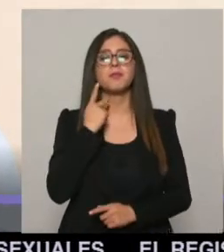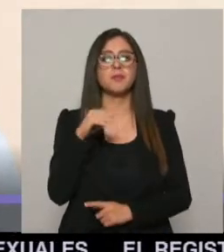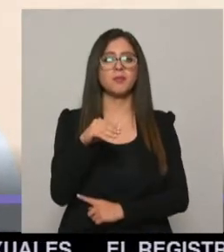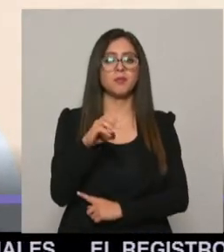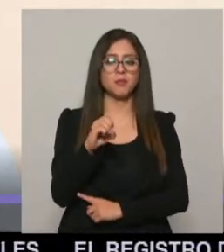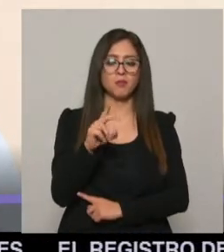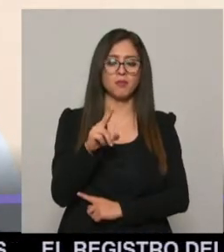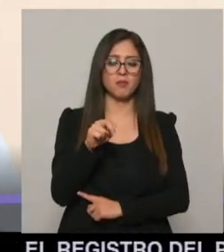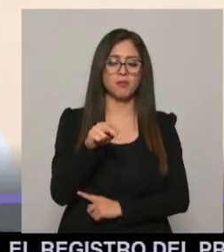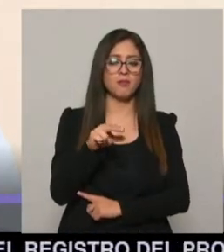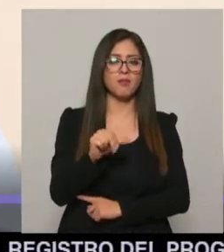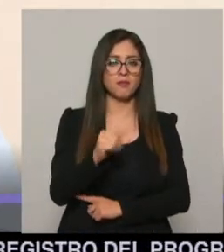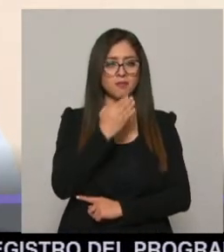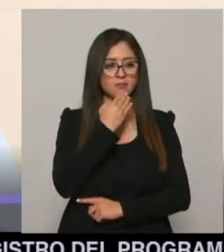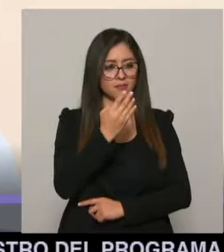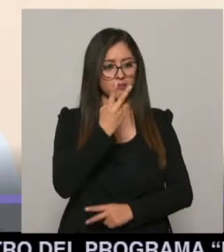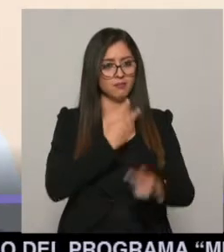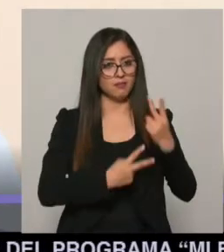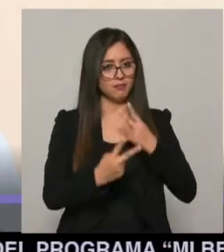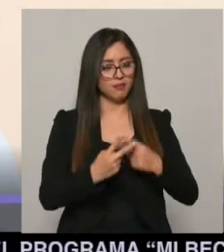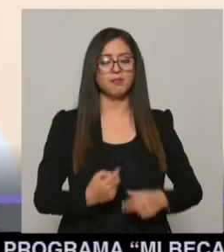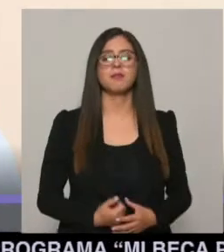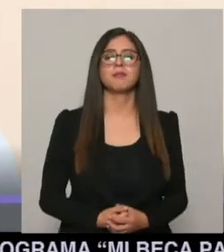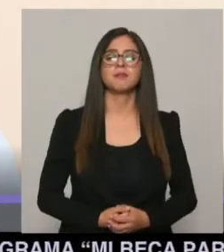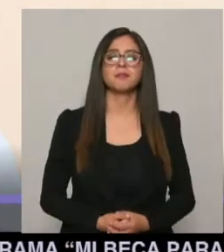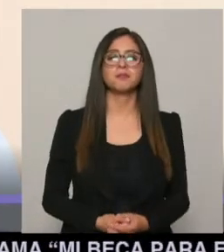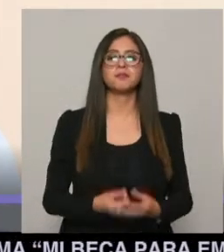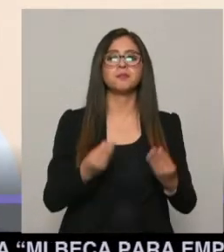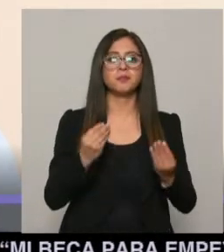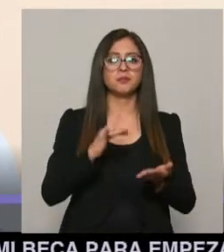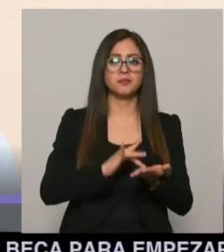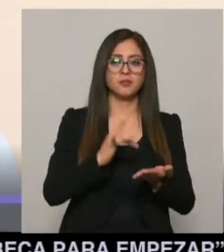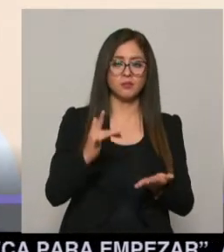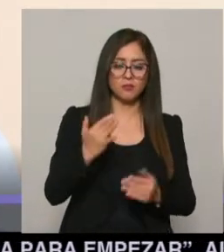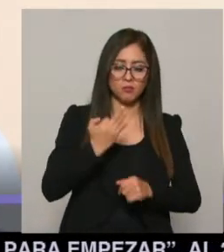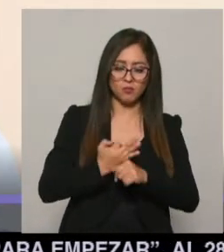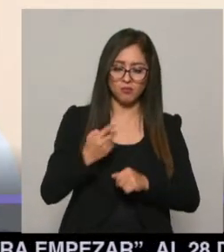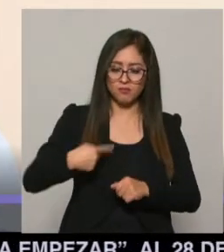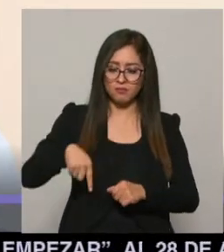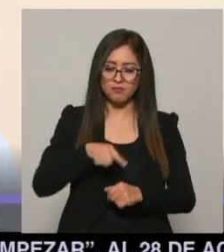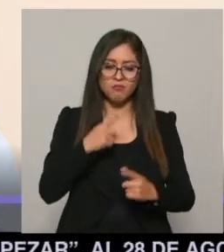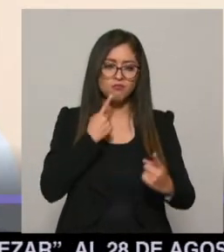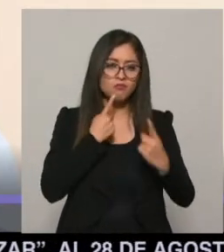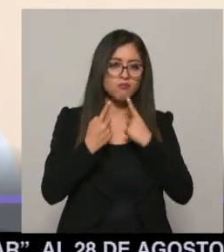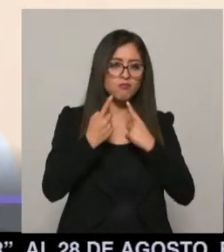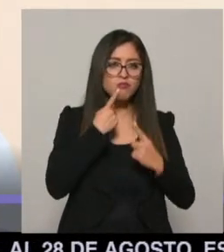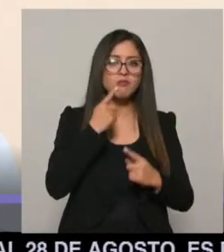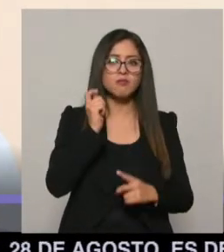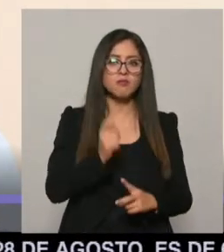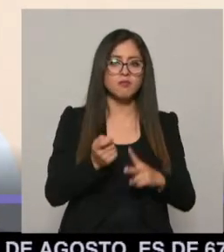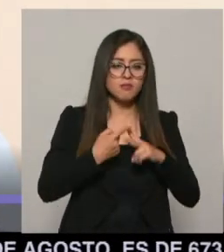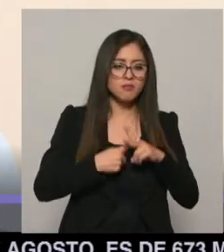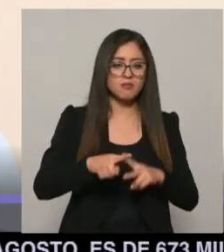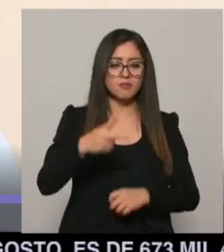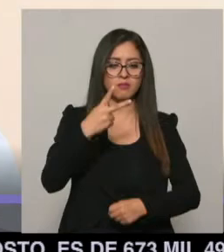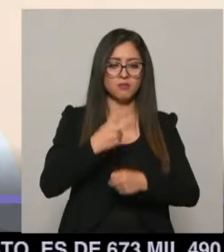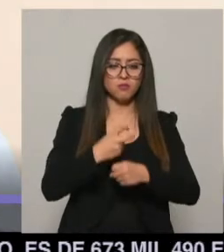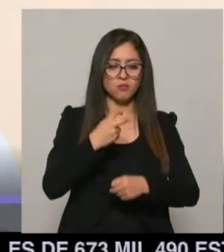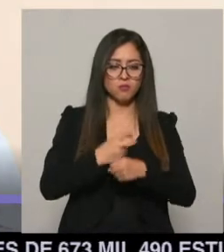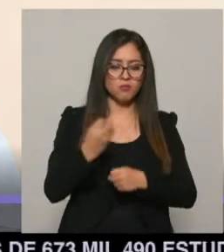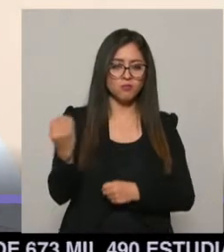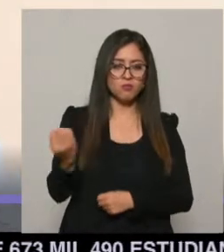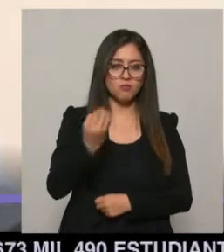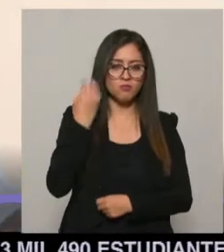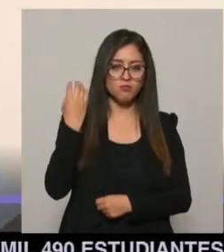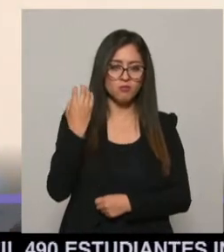Muchas gracias, me da mucho gusto compartir con ustedes esta mesa. Vamos a tener la oportunidad de arrancar un segundo periodo